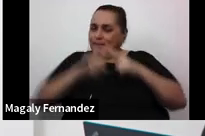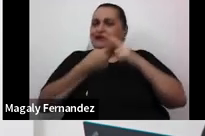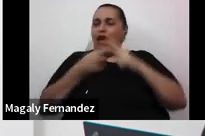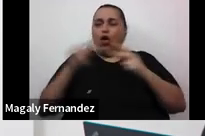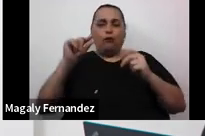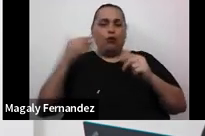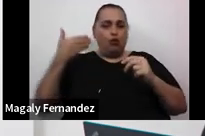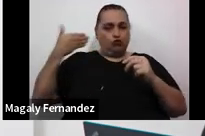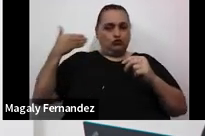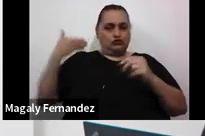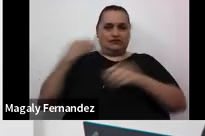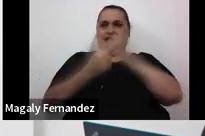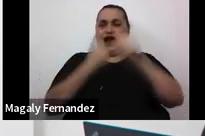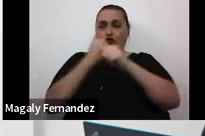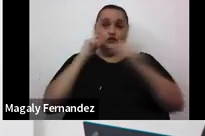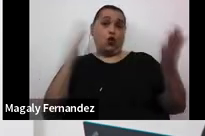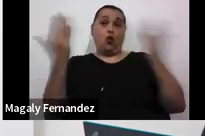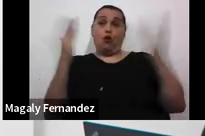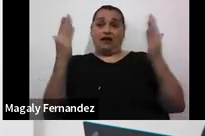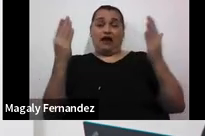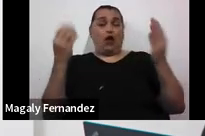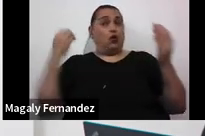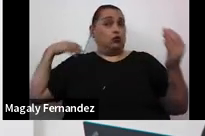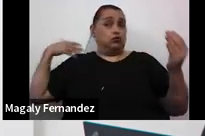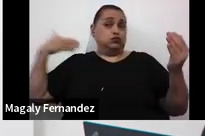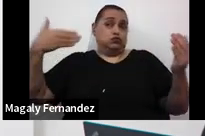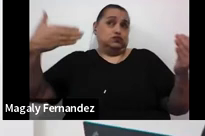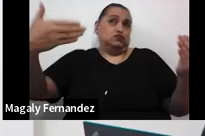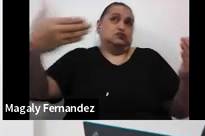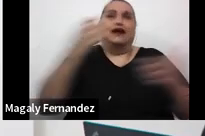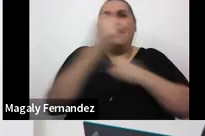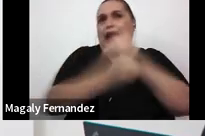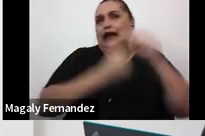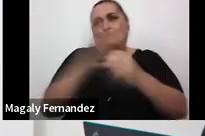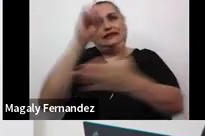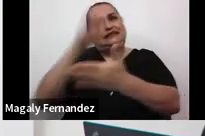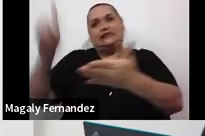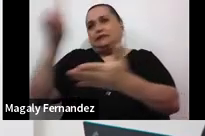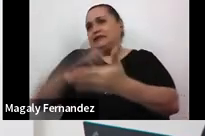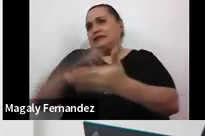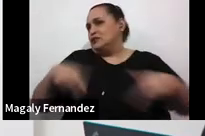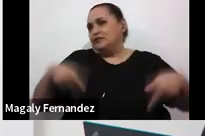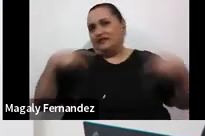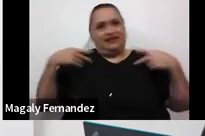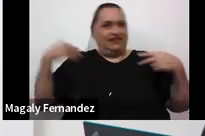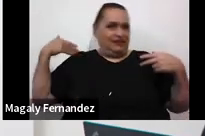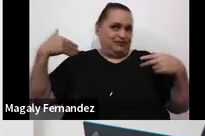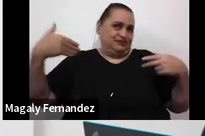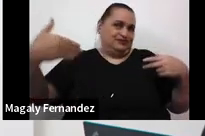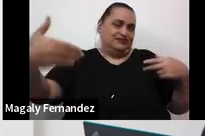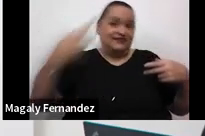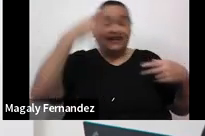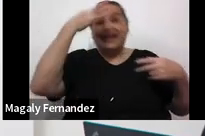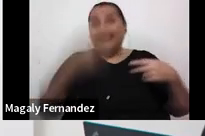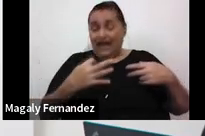pocos años Comparado con todos los años o siglos de discriminación que recibido No creo que